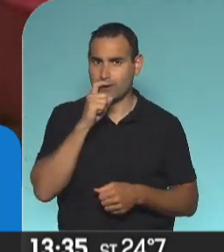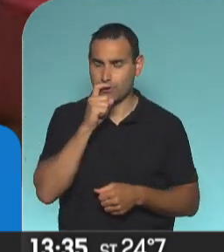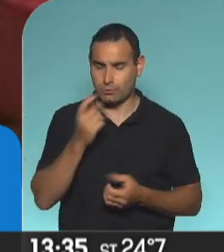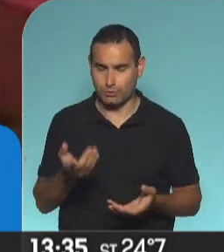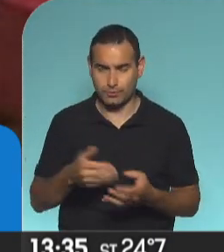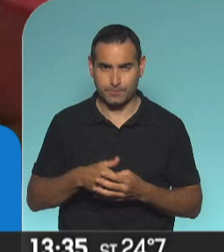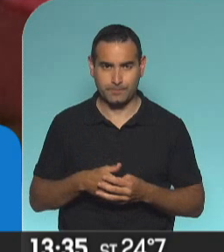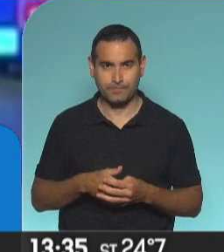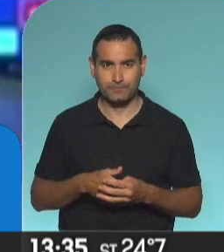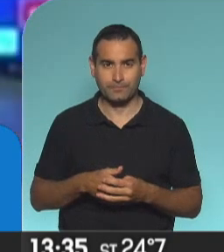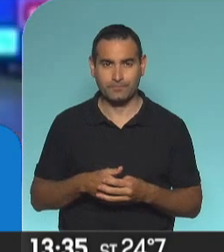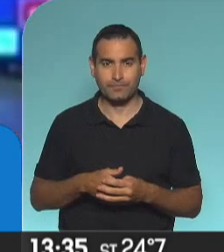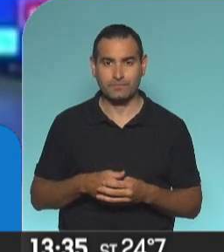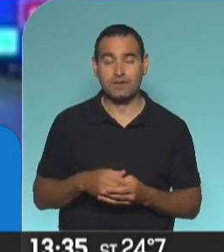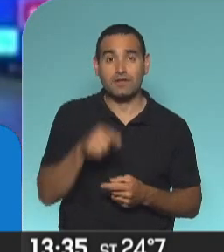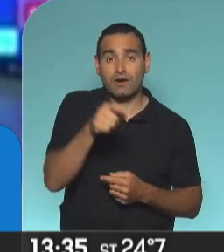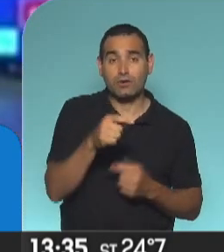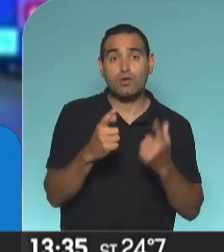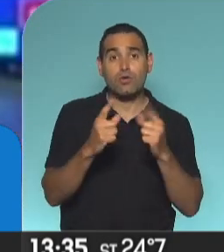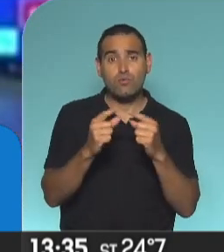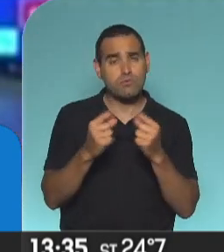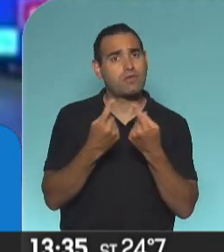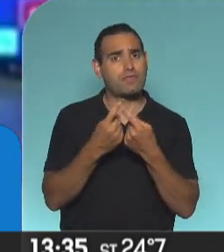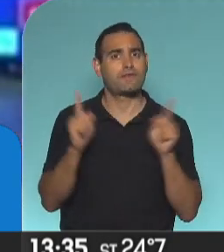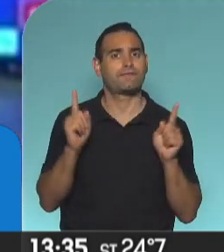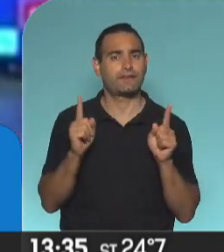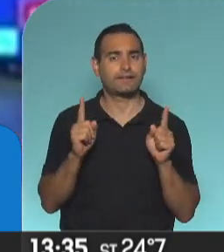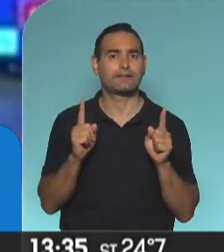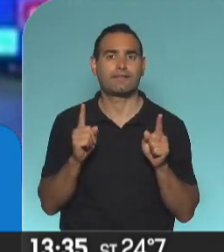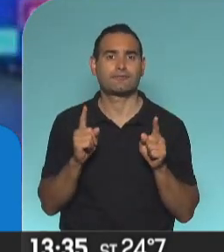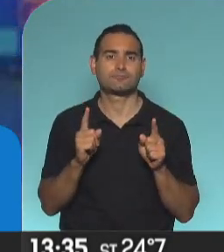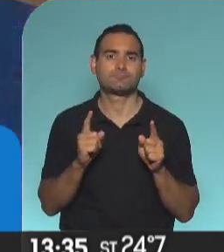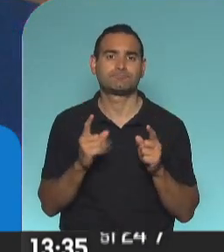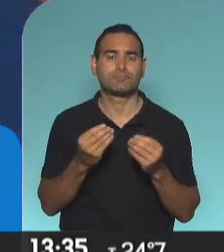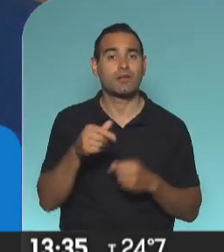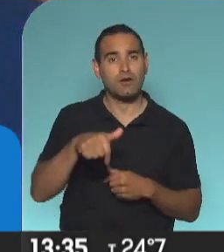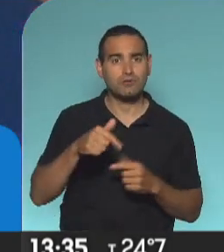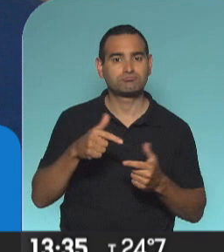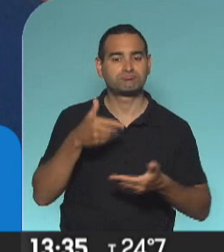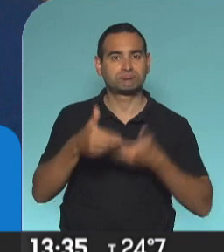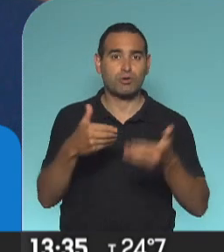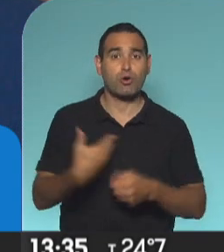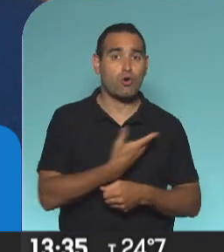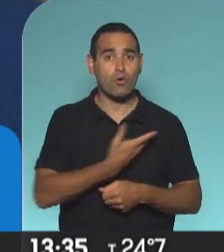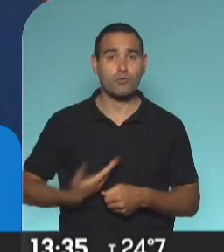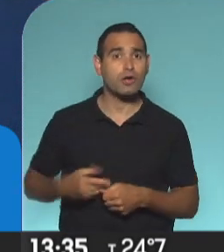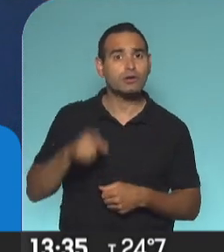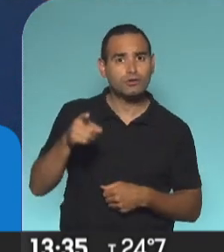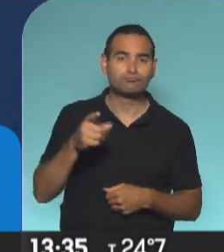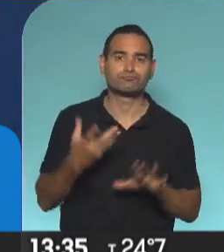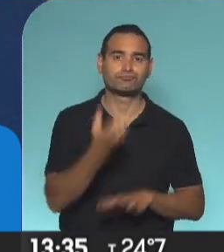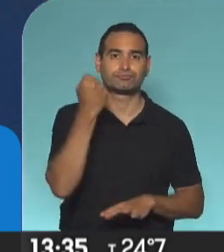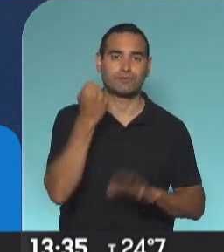que el dato sustantivo diferencial sea la recuperación por parte del oficialismo de